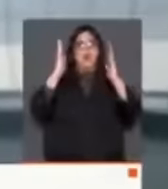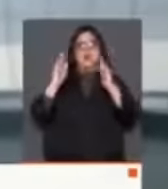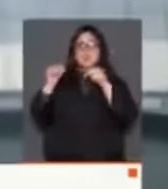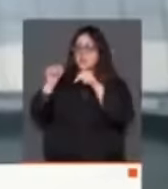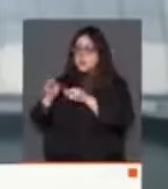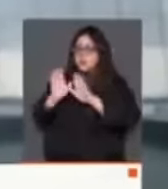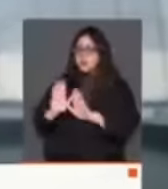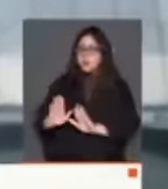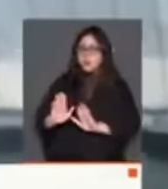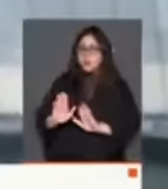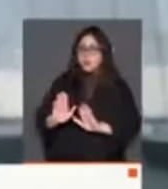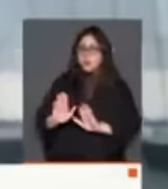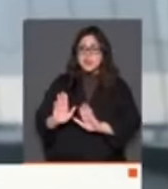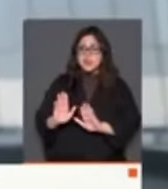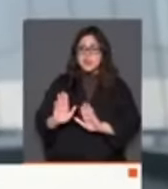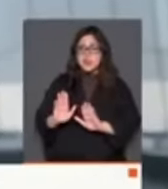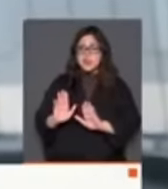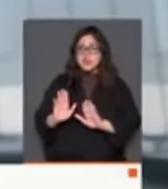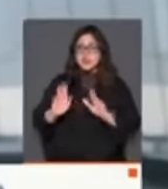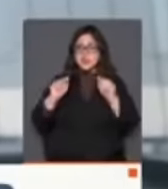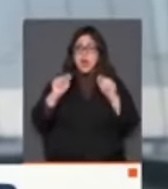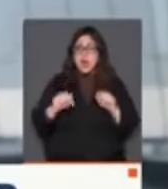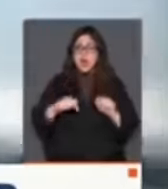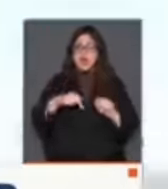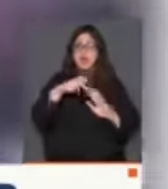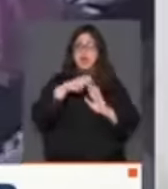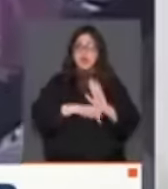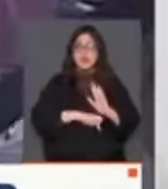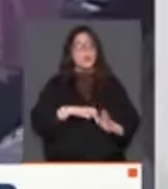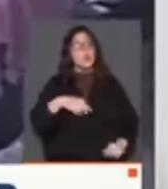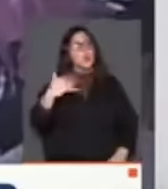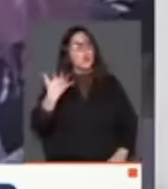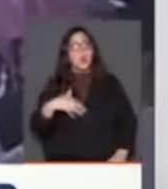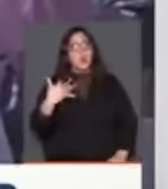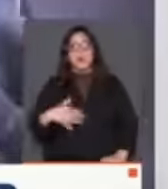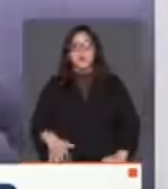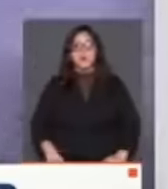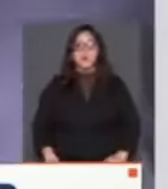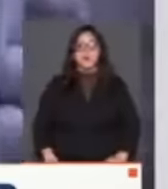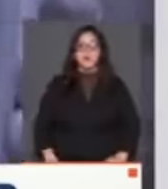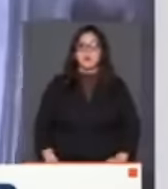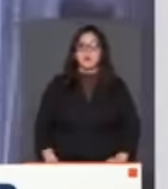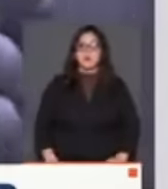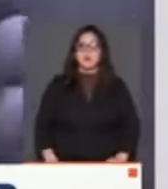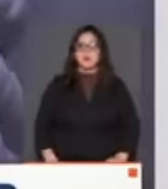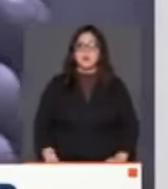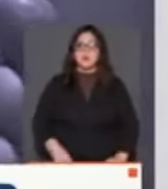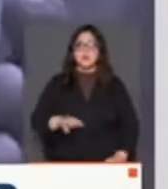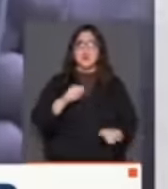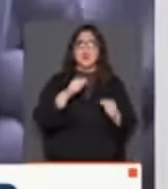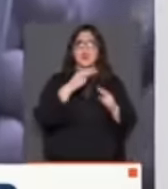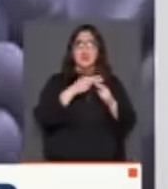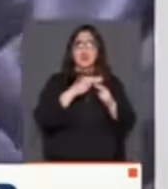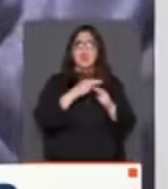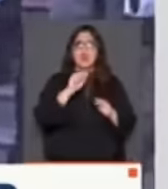paraliza este proyecto, fue tremendo. ¡Área Frito! ¡Astudillo Roja! Fue